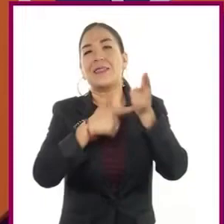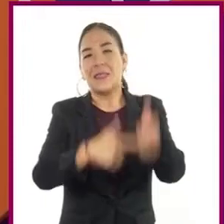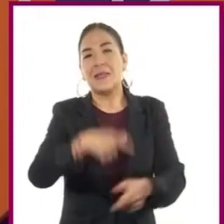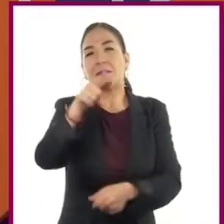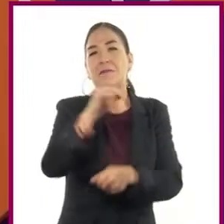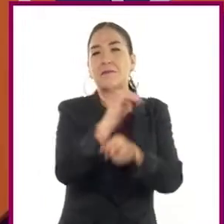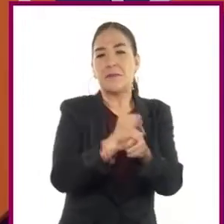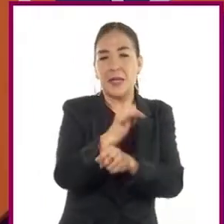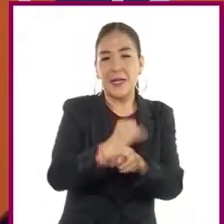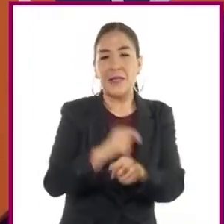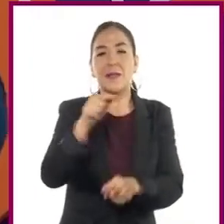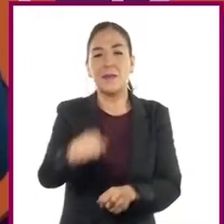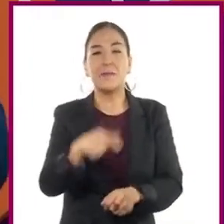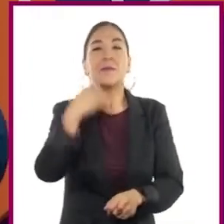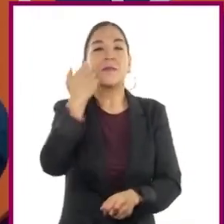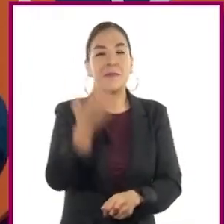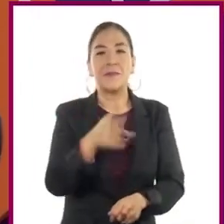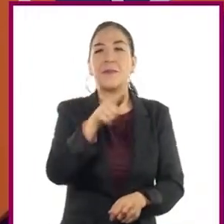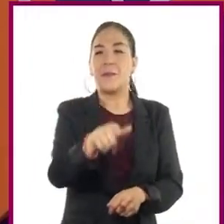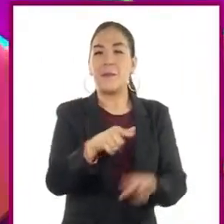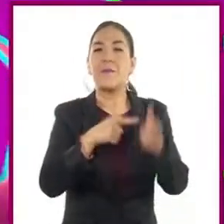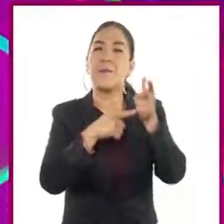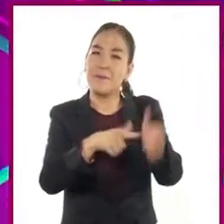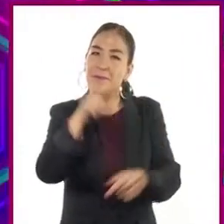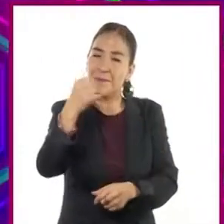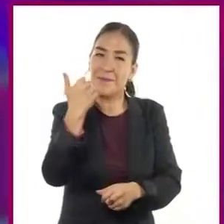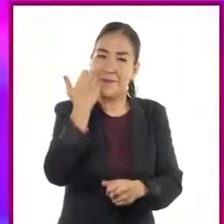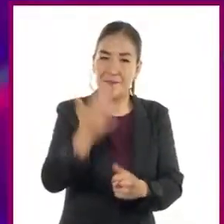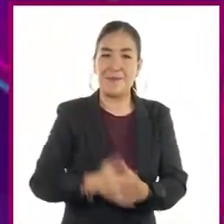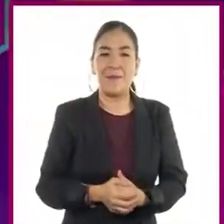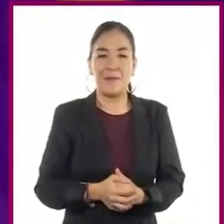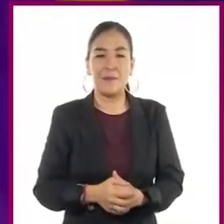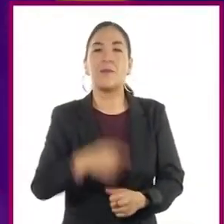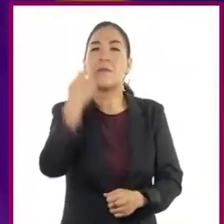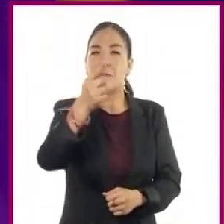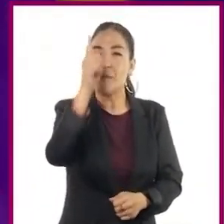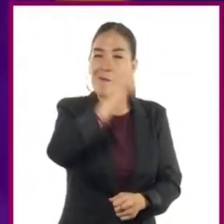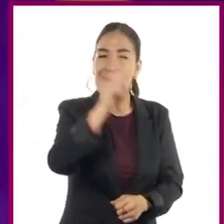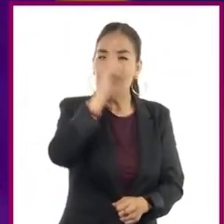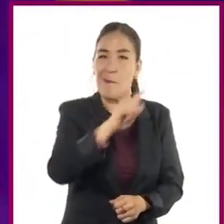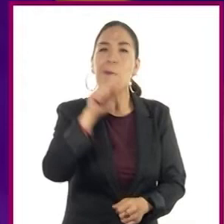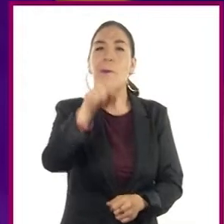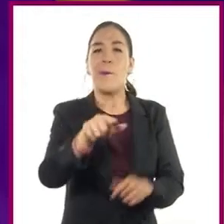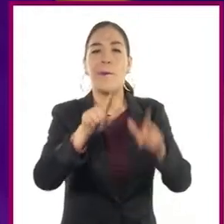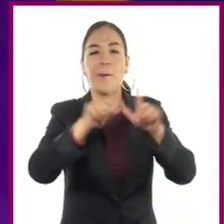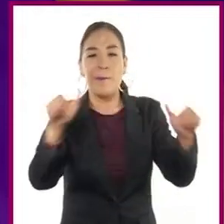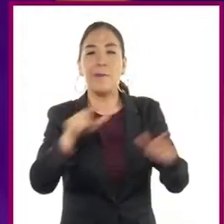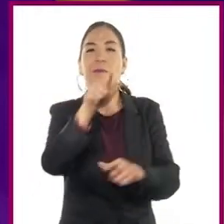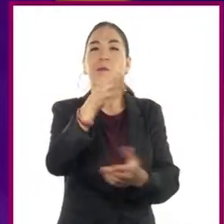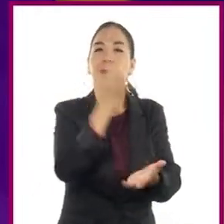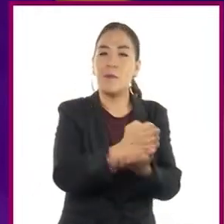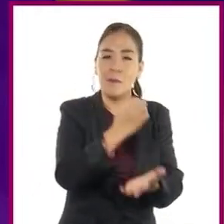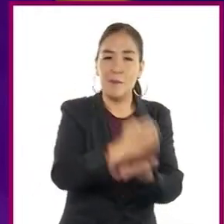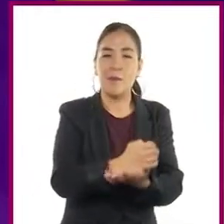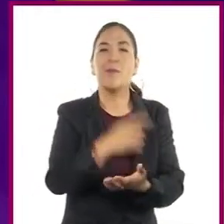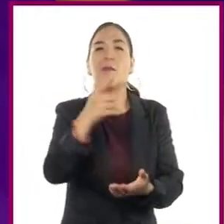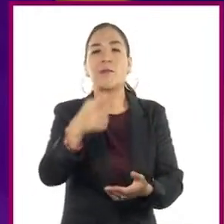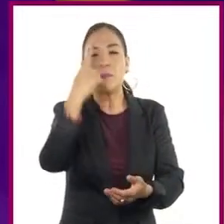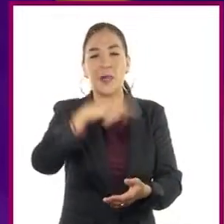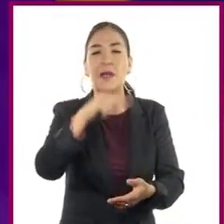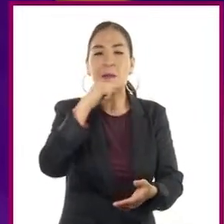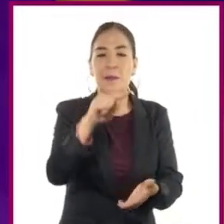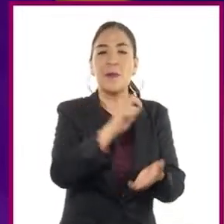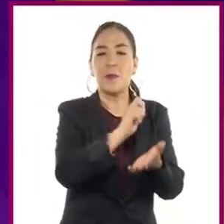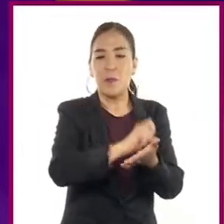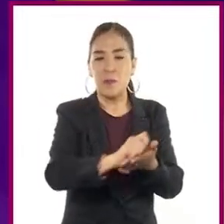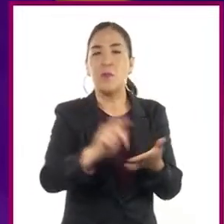su cuenta, si así lo desean. Así que les sugiero que tengan listo su cuaderno y un lápiz o pluma para que anoten